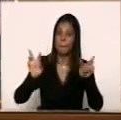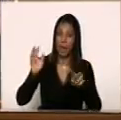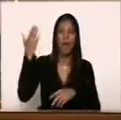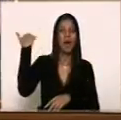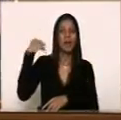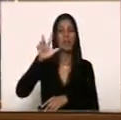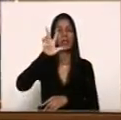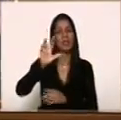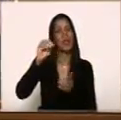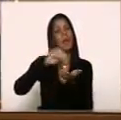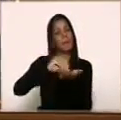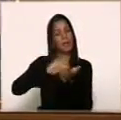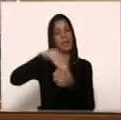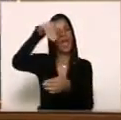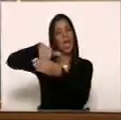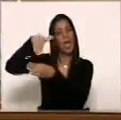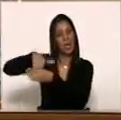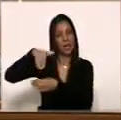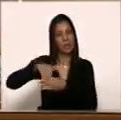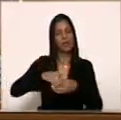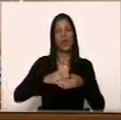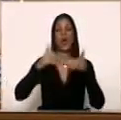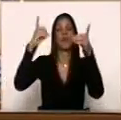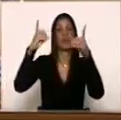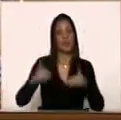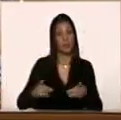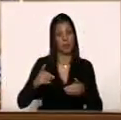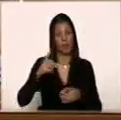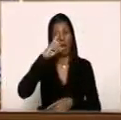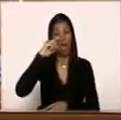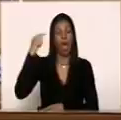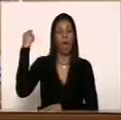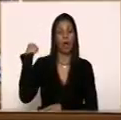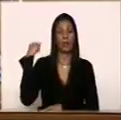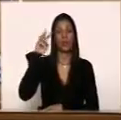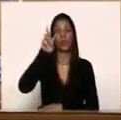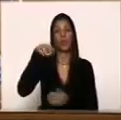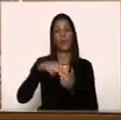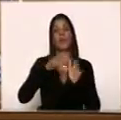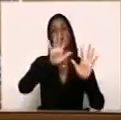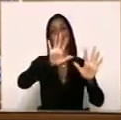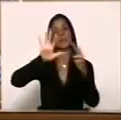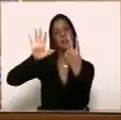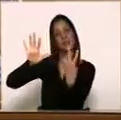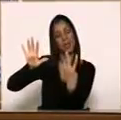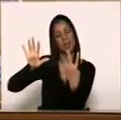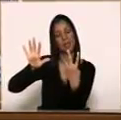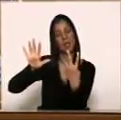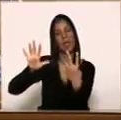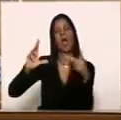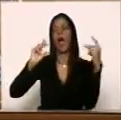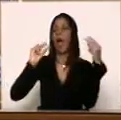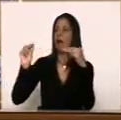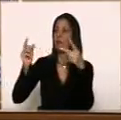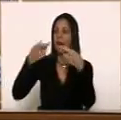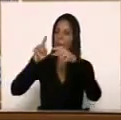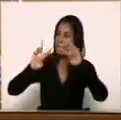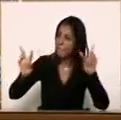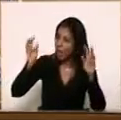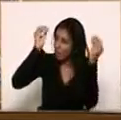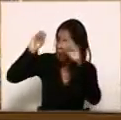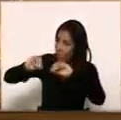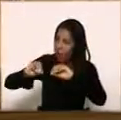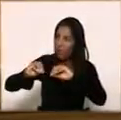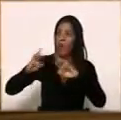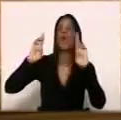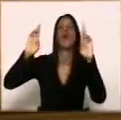tres elecciones, incluida la elección de esta Asamblea Nacional Constituyente en el año 2017, rinda frutos y que el